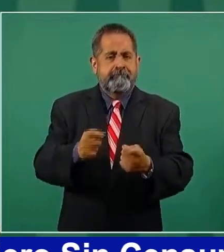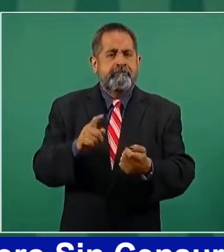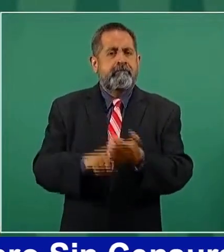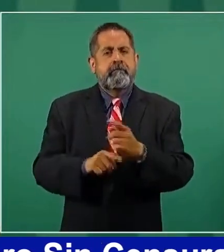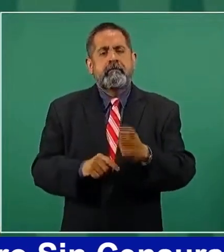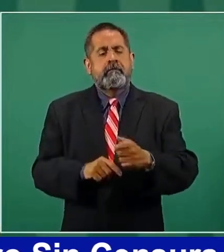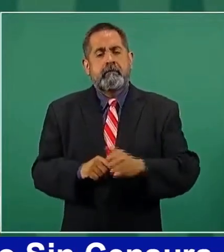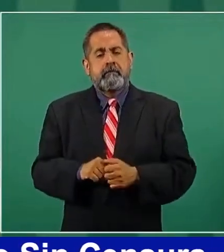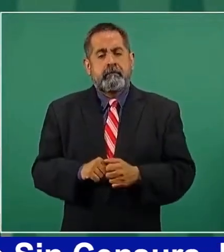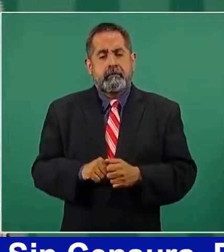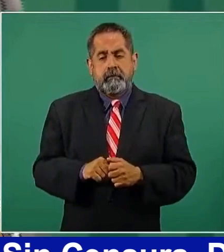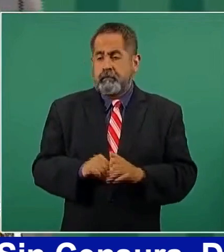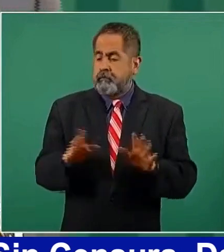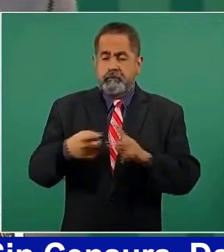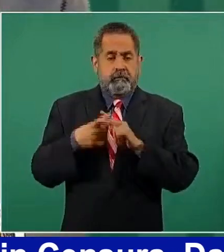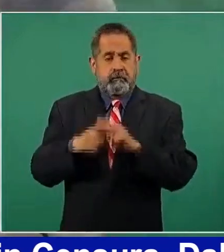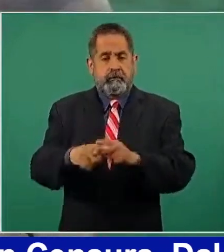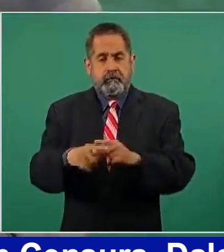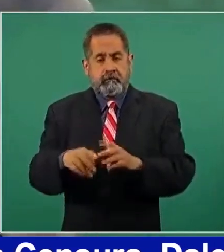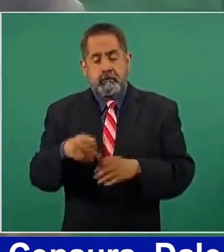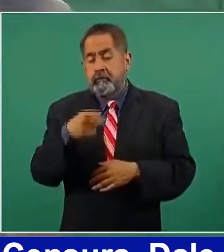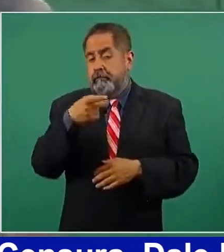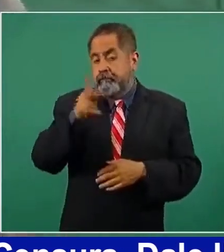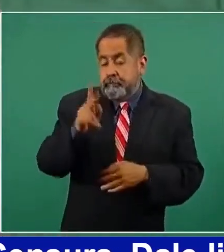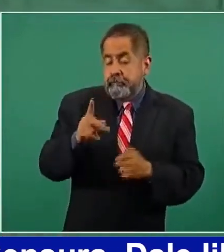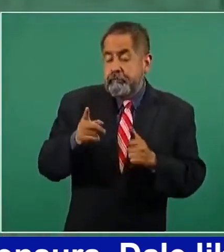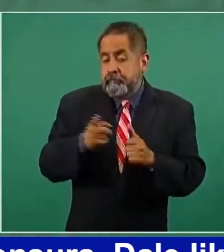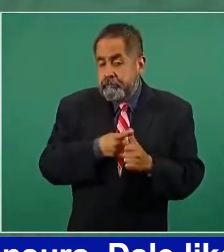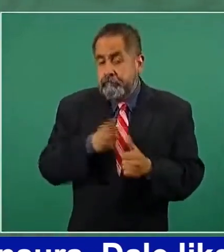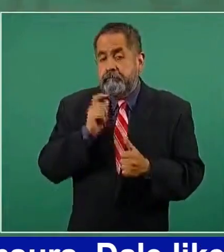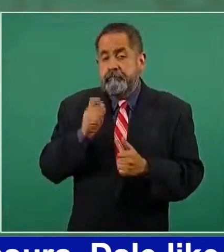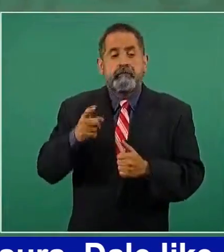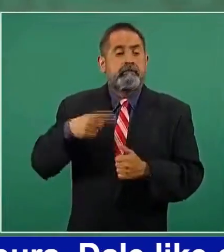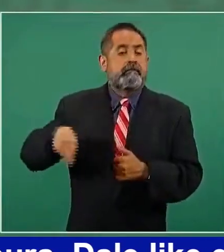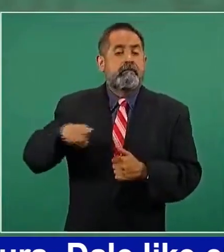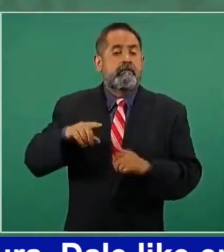se llevarían a cabo siempre y cuando